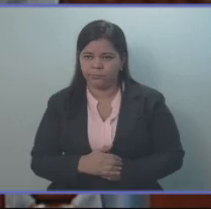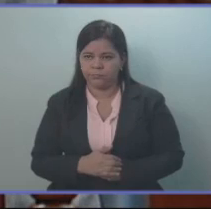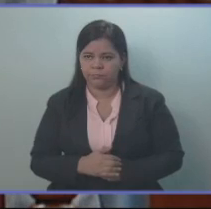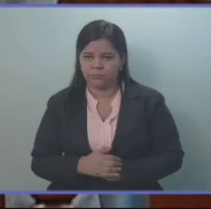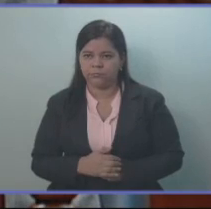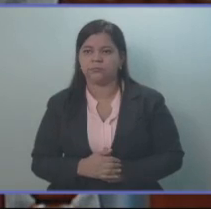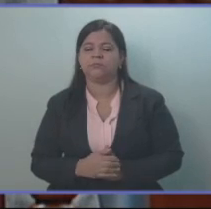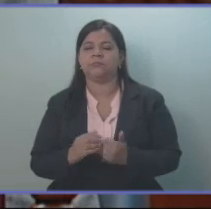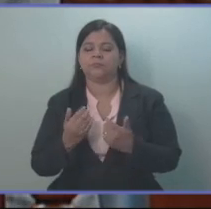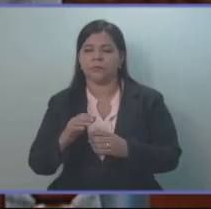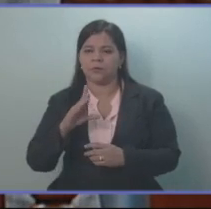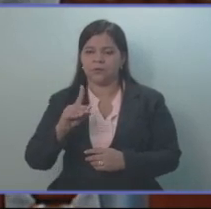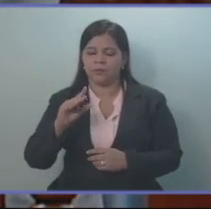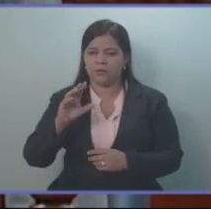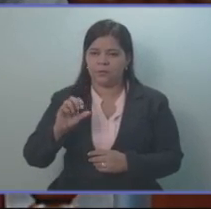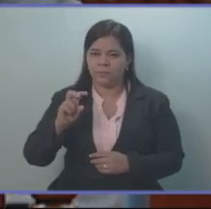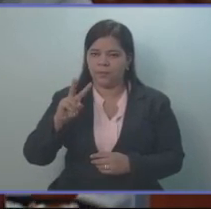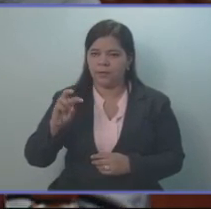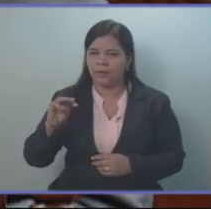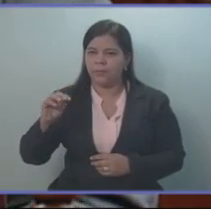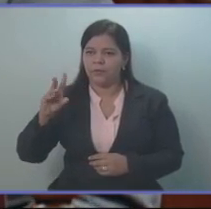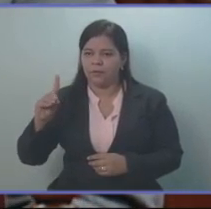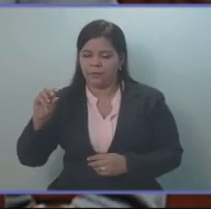el BMDU.